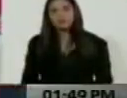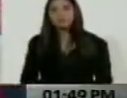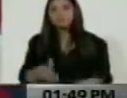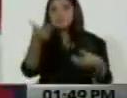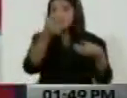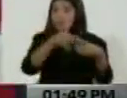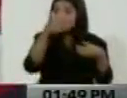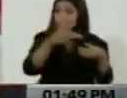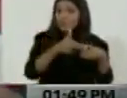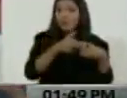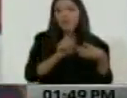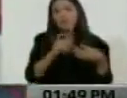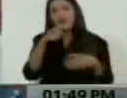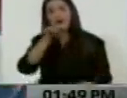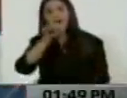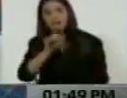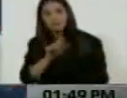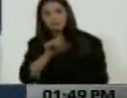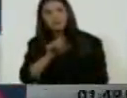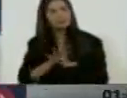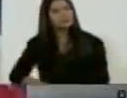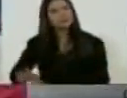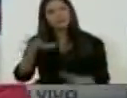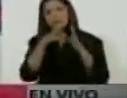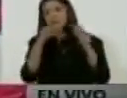Petróleo, gas y toda la riqueza